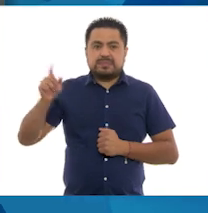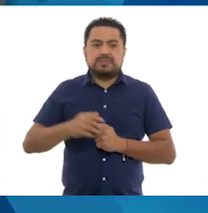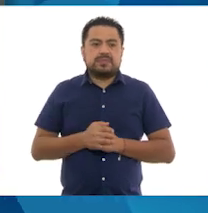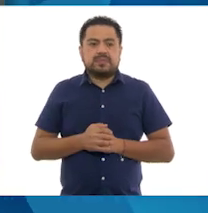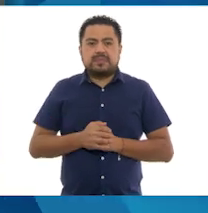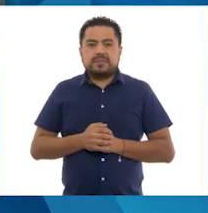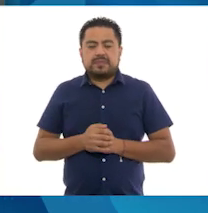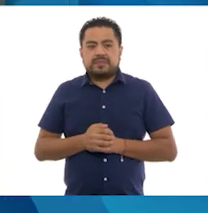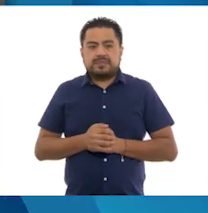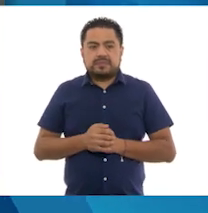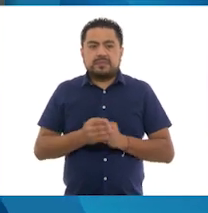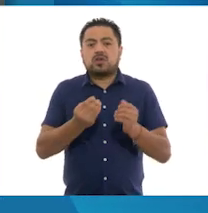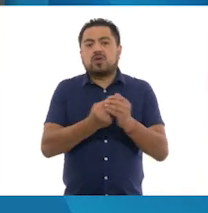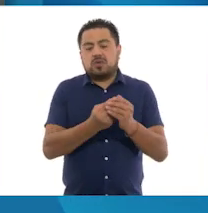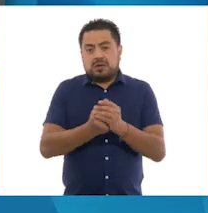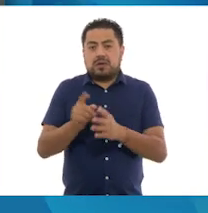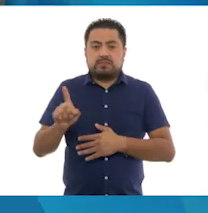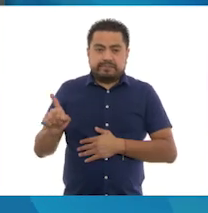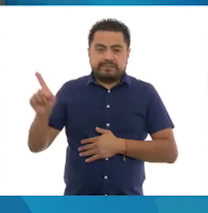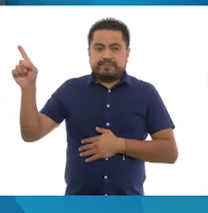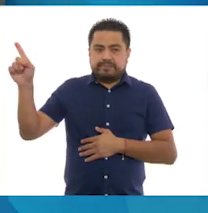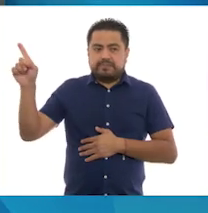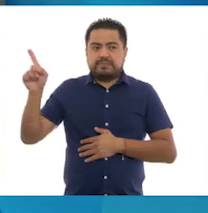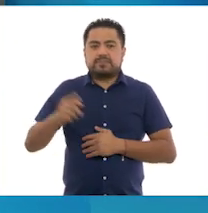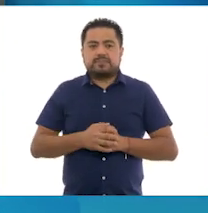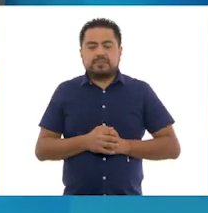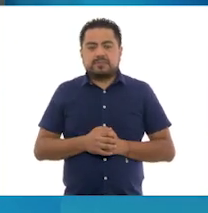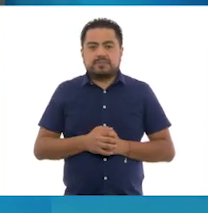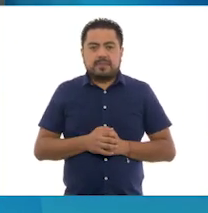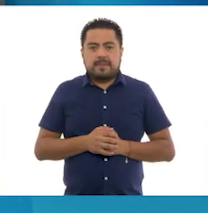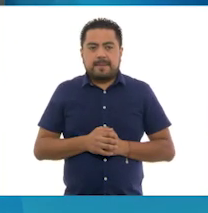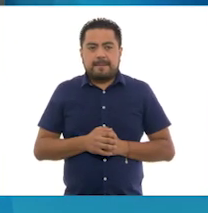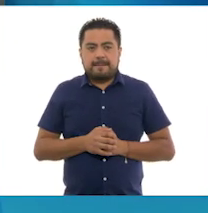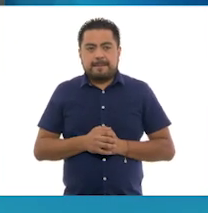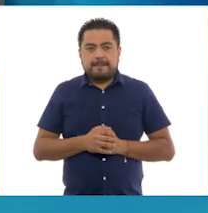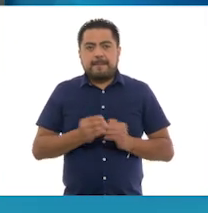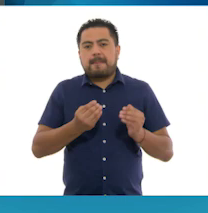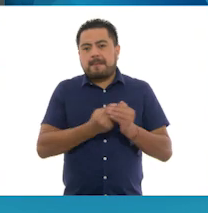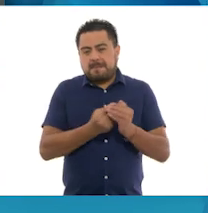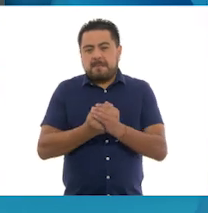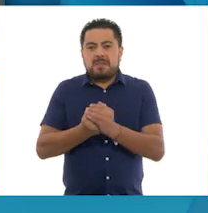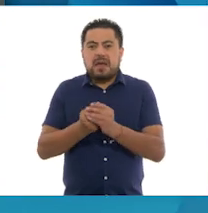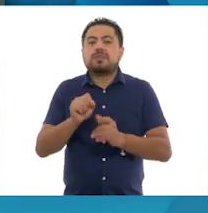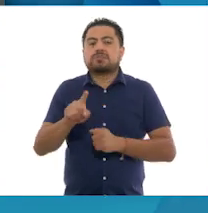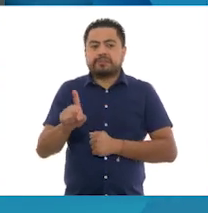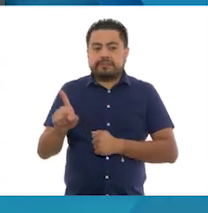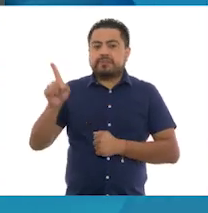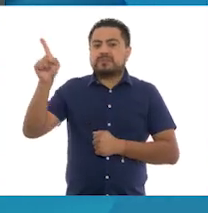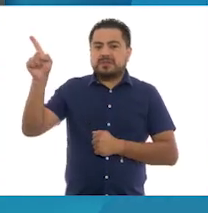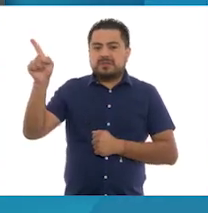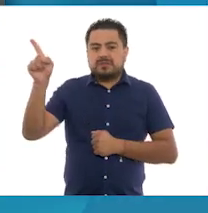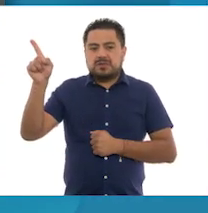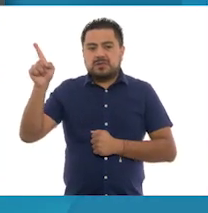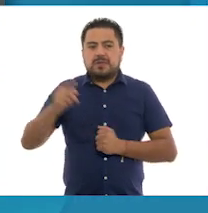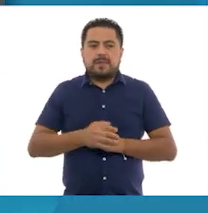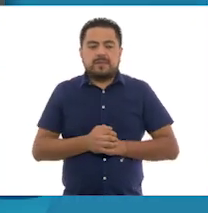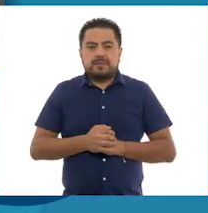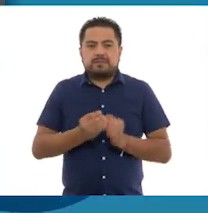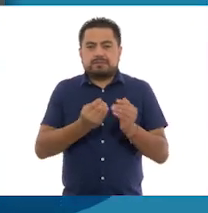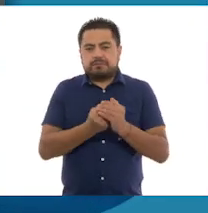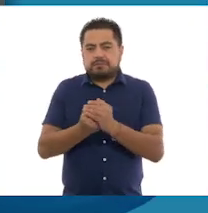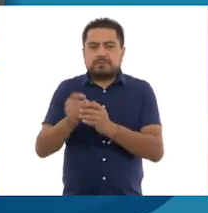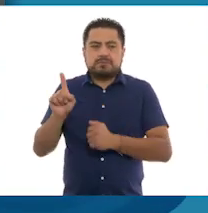coahuilensis, Coahuilaceratops magnacuerna, Magnapaulia laticaudus y